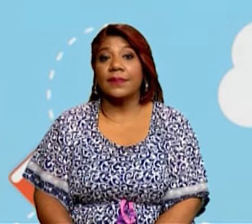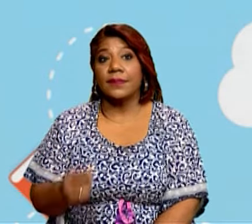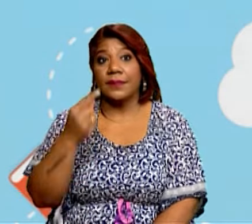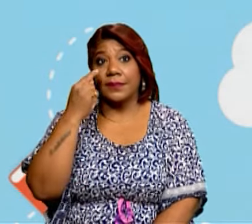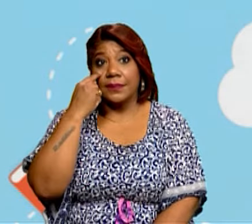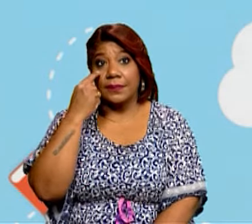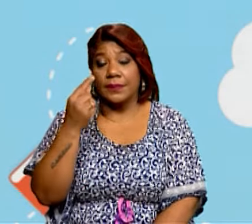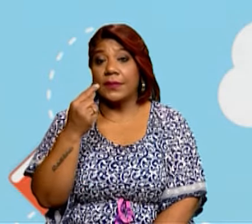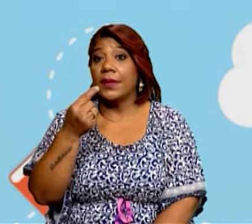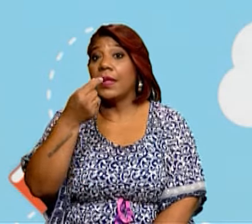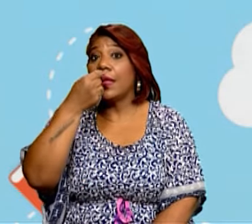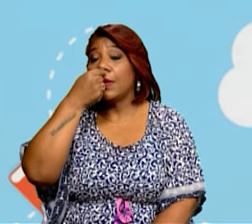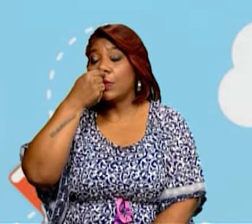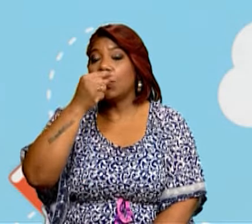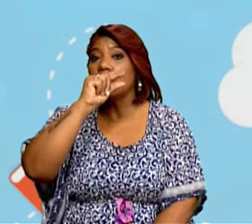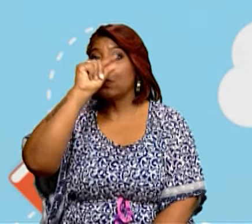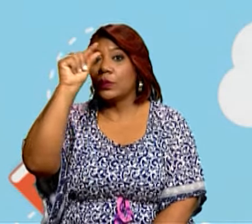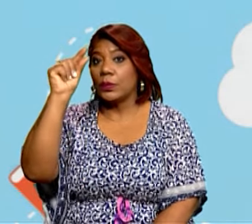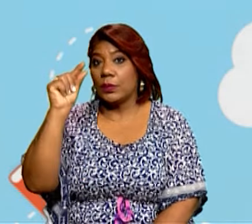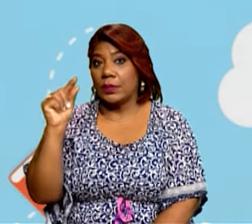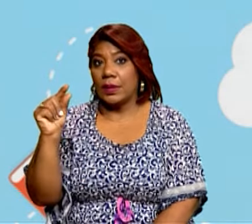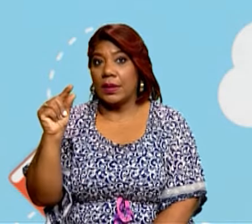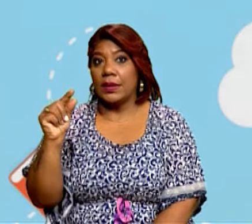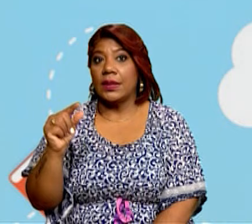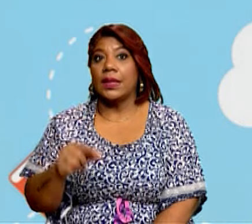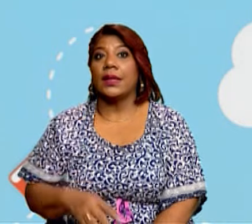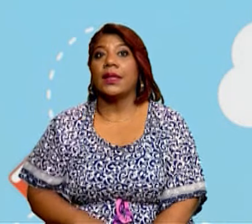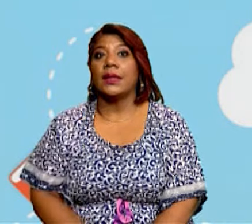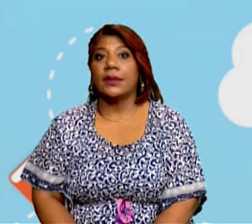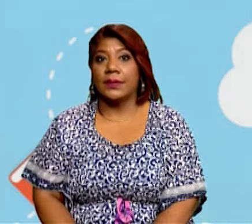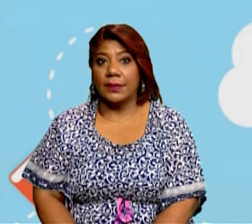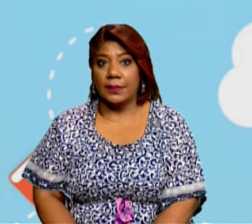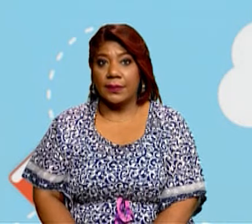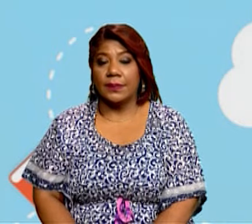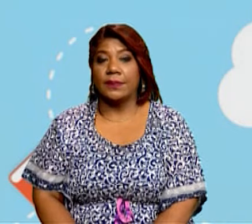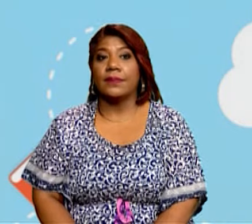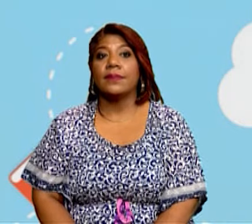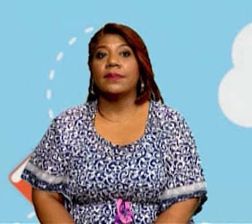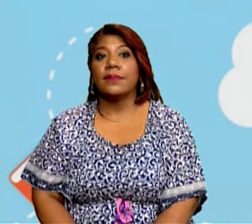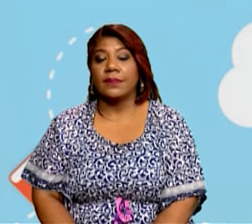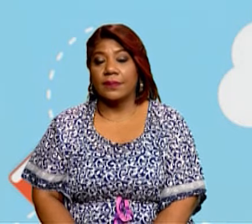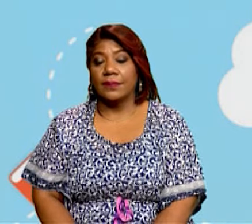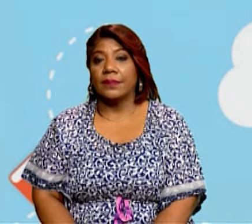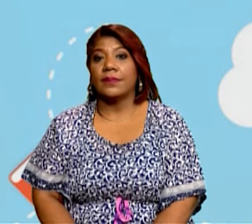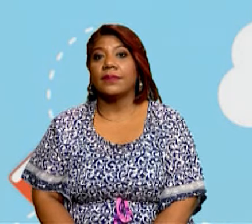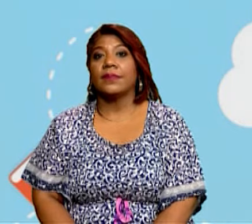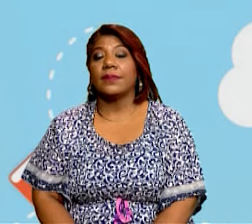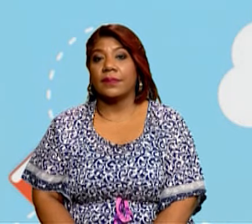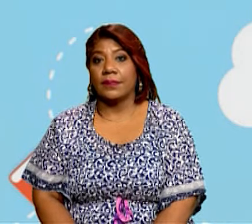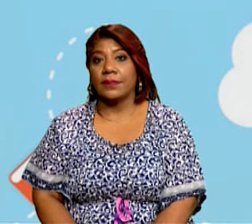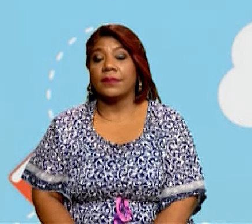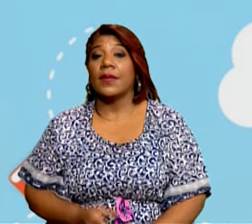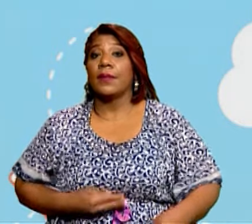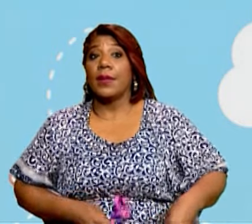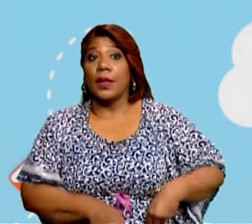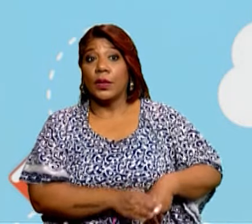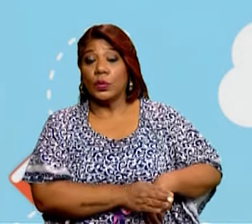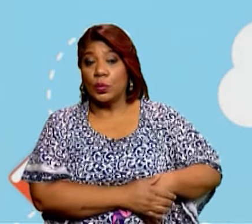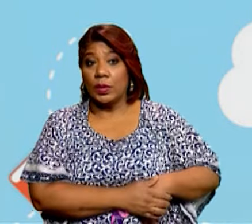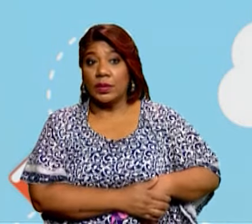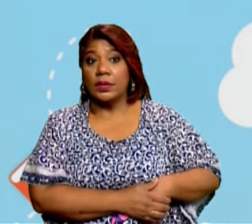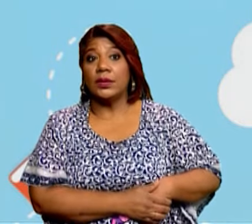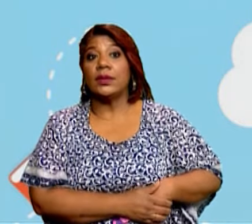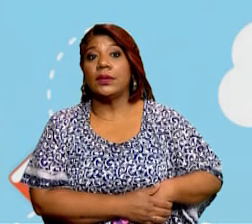Gunayala tiene su cabecera, la comarca Maduandí también, la